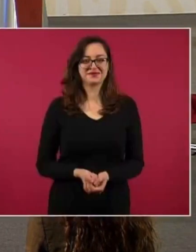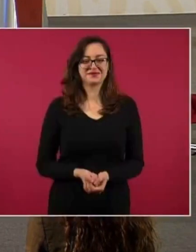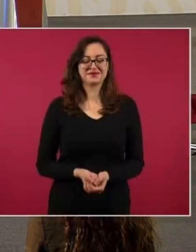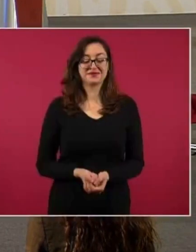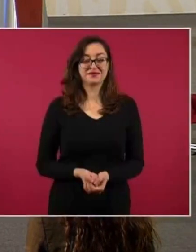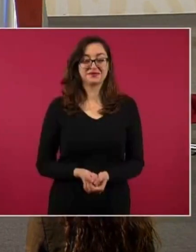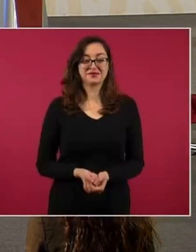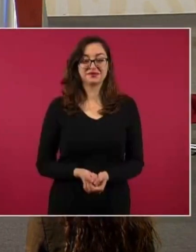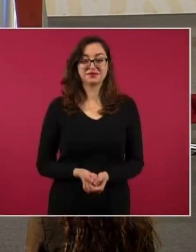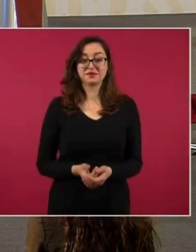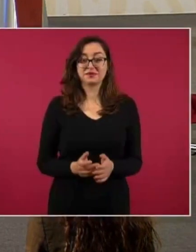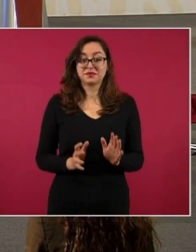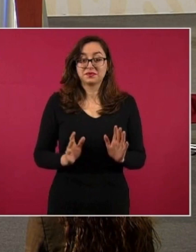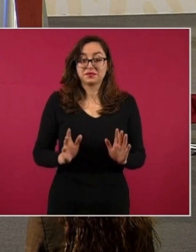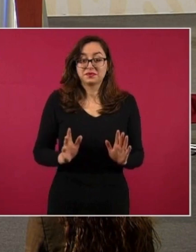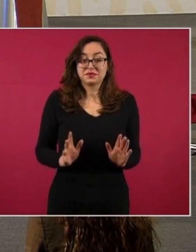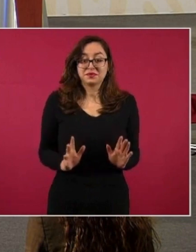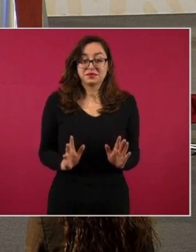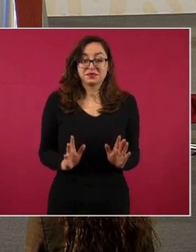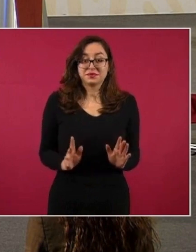algunos de ustedes dieron información.